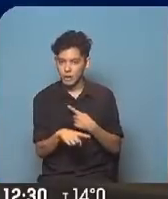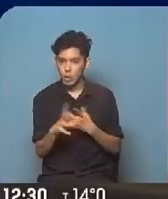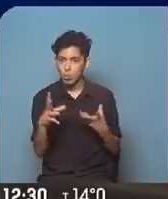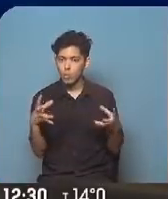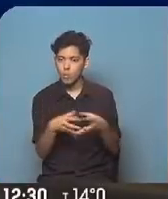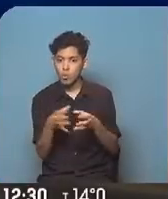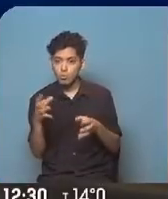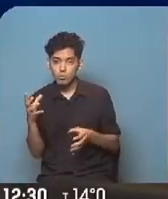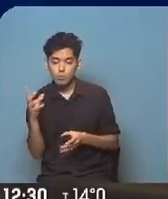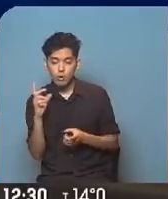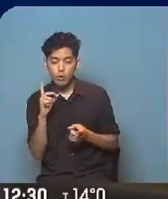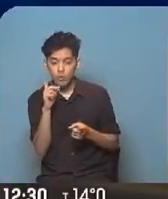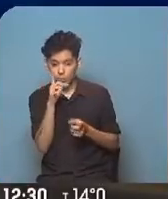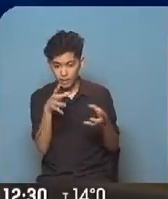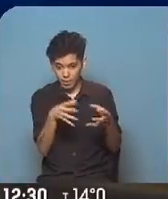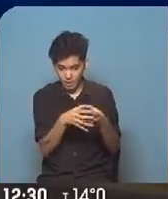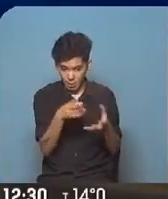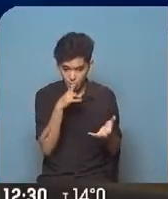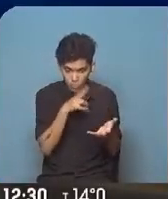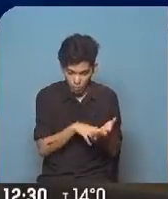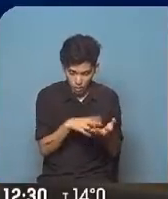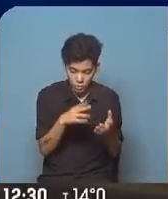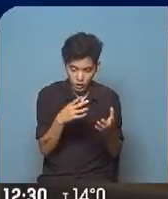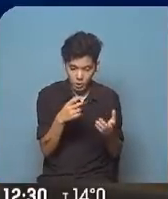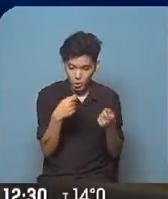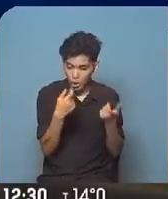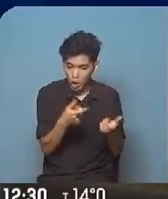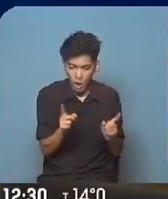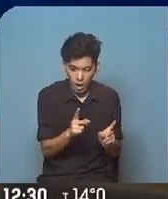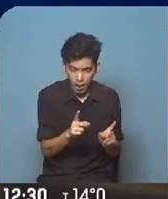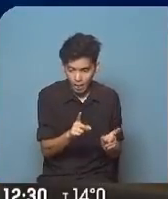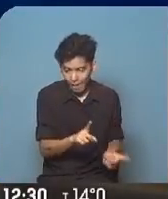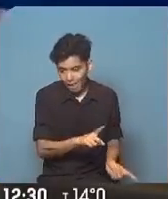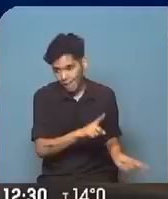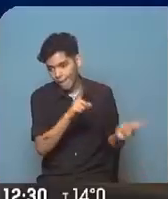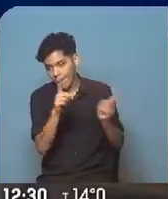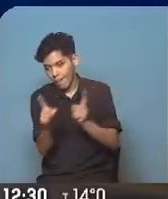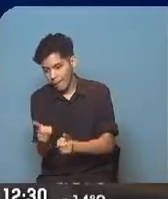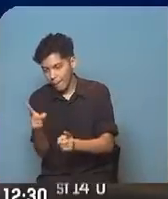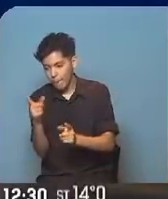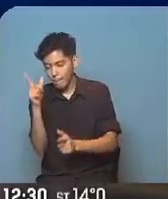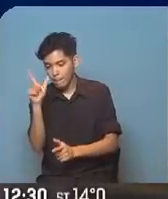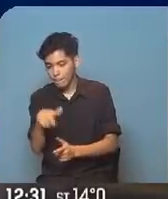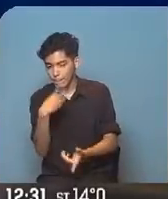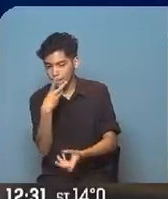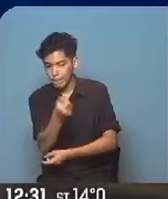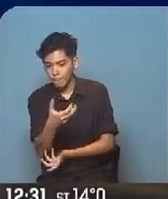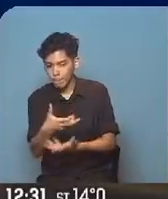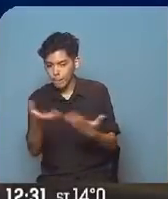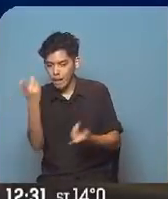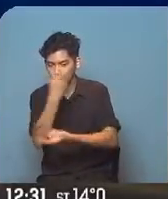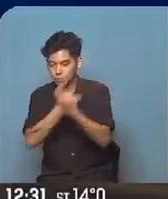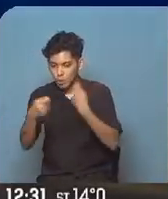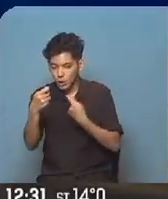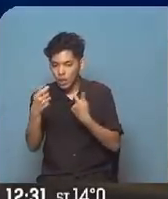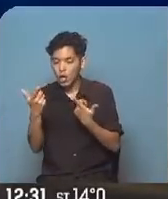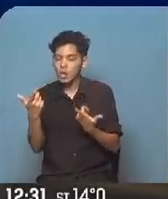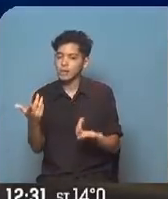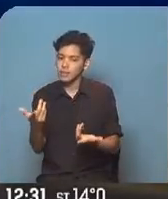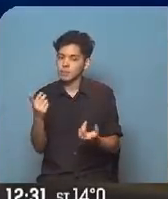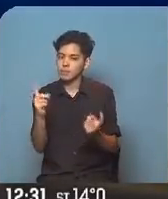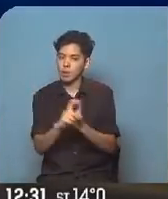se va a terminar trasladando a los productores, porque lo que le compran la soja son los grandes exportadores. Pero bueno,